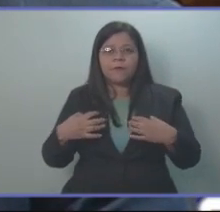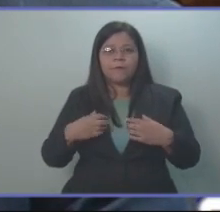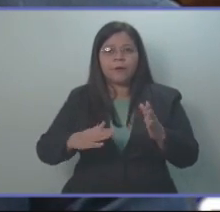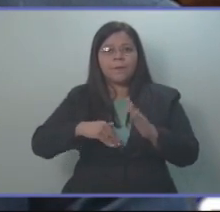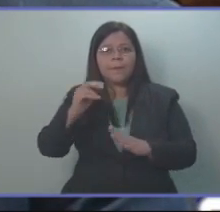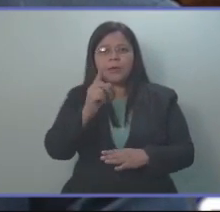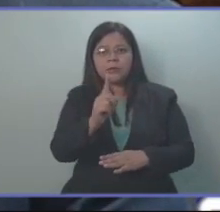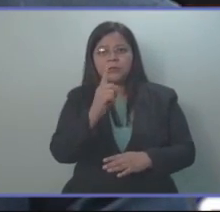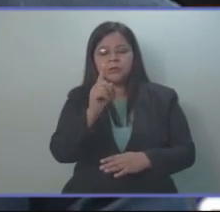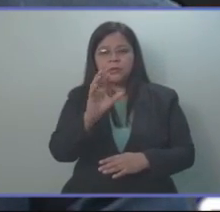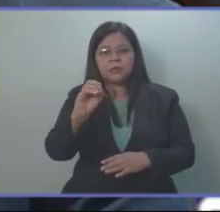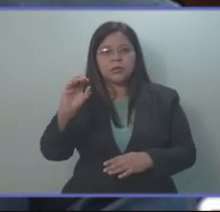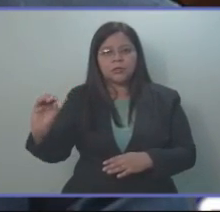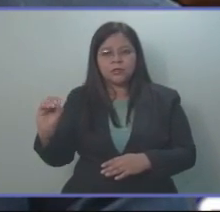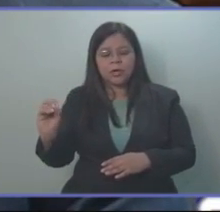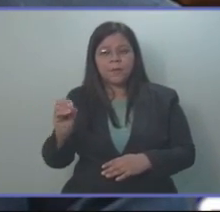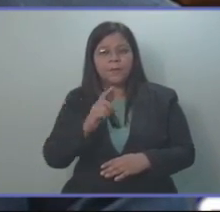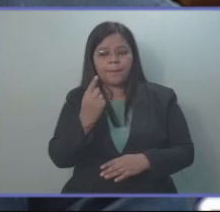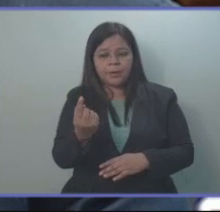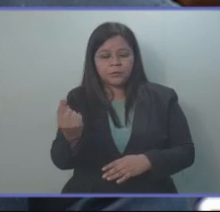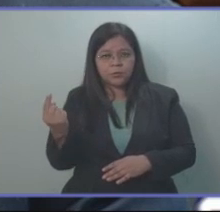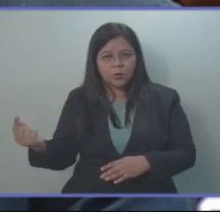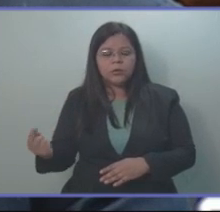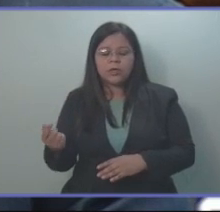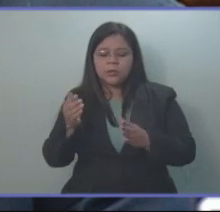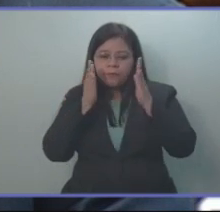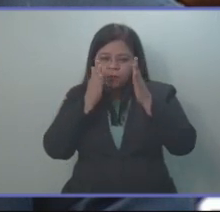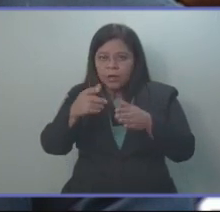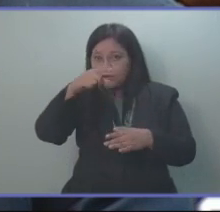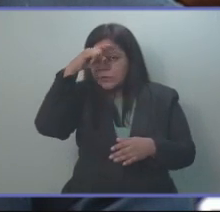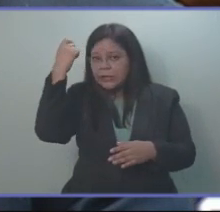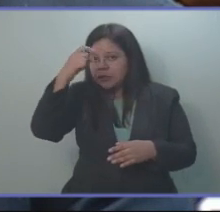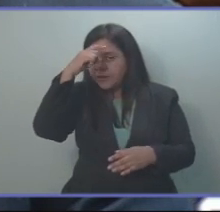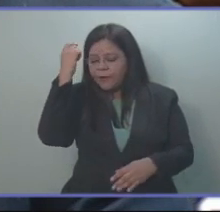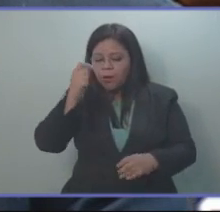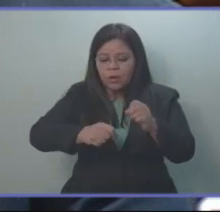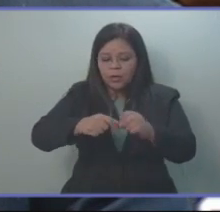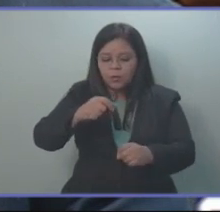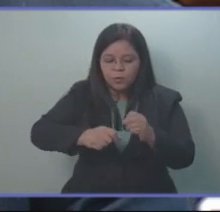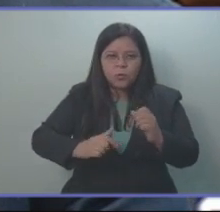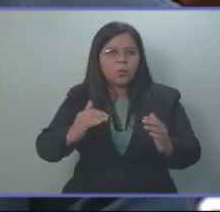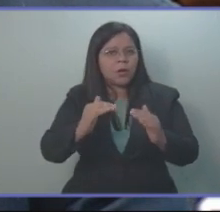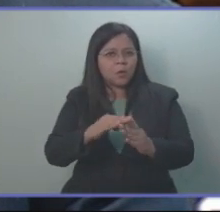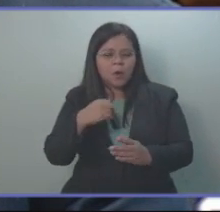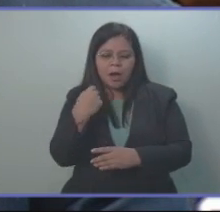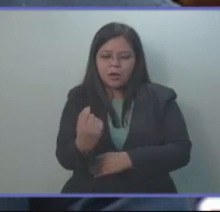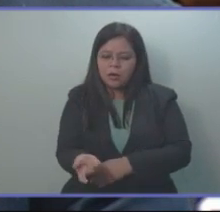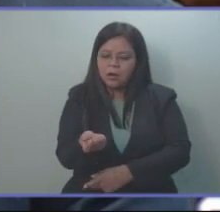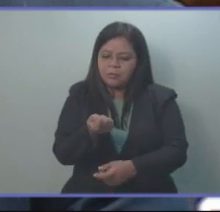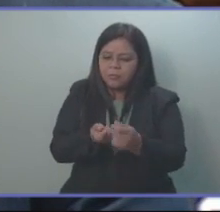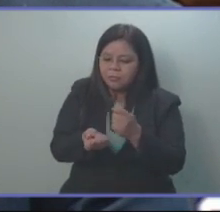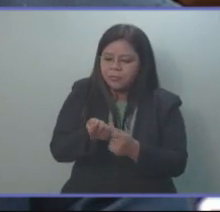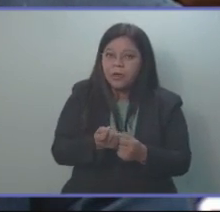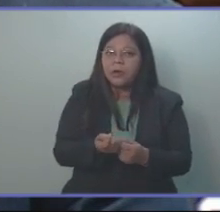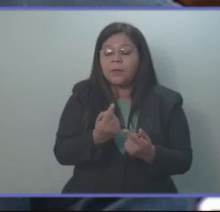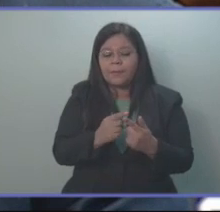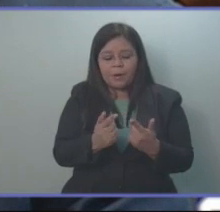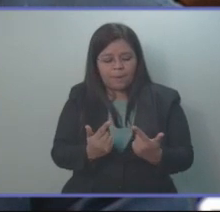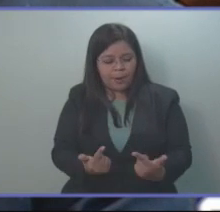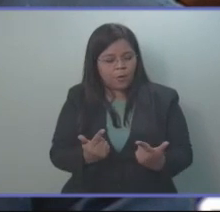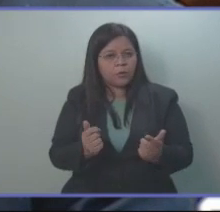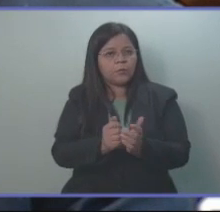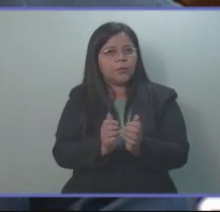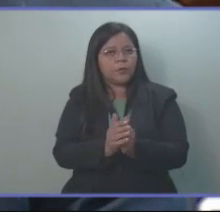100 habitantes, los cuales se dedican a la pesca y agricultura de la zona, y lo más relevante es que la posibilidad de venta de islas,